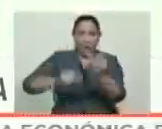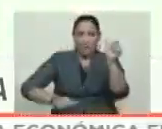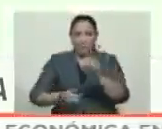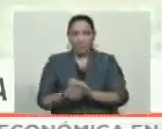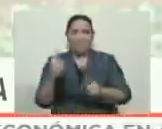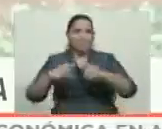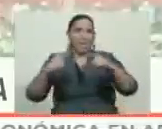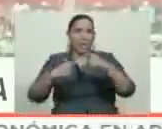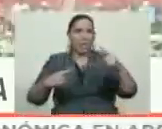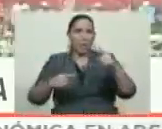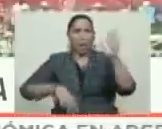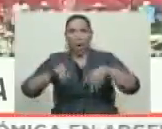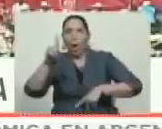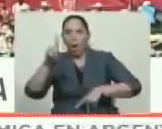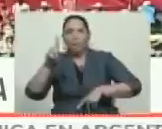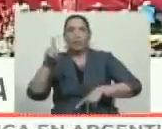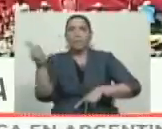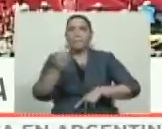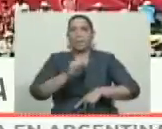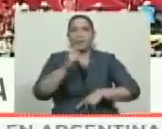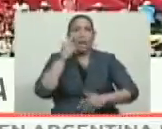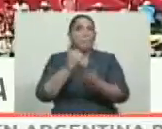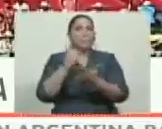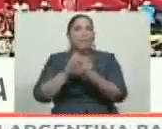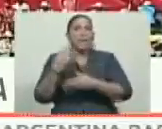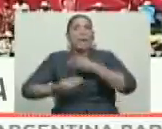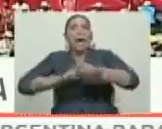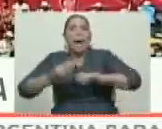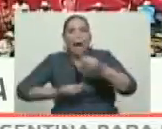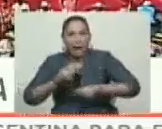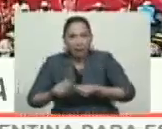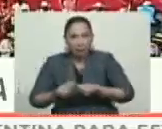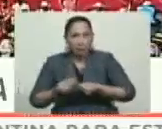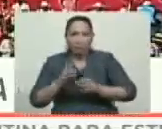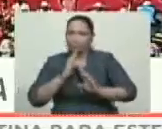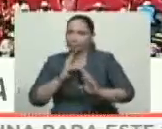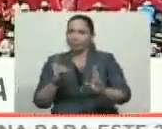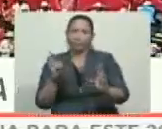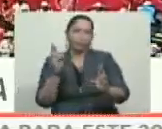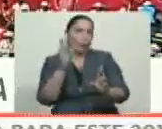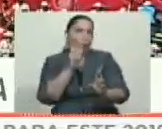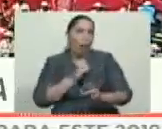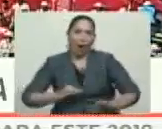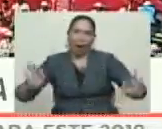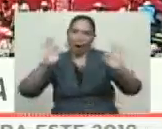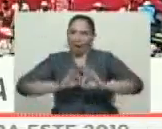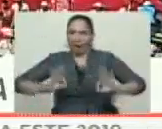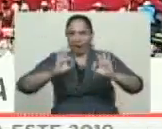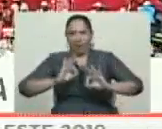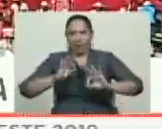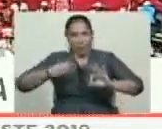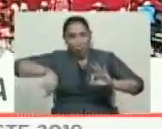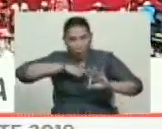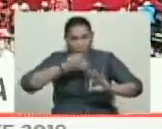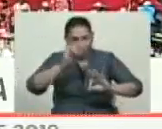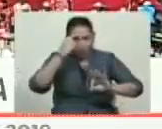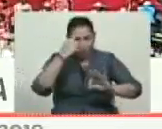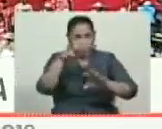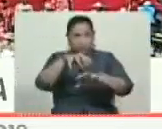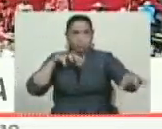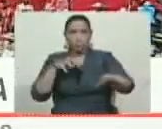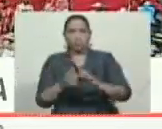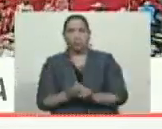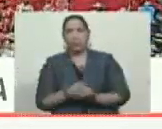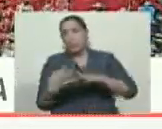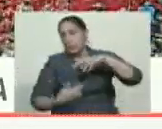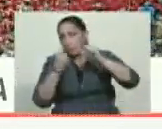quedan 11 meses. Para ver qué hace. Resultados no van a hacer nada. Lo que nosotros tenemos aquí, la